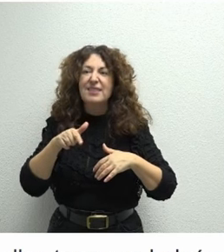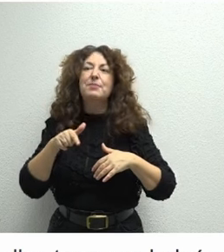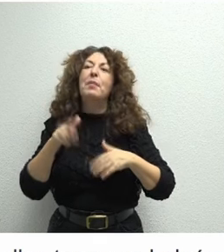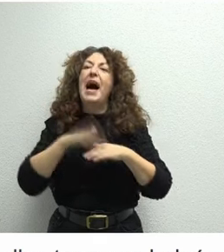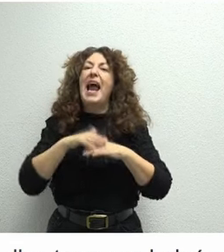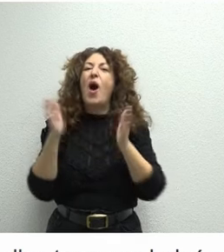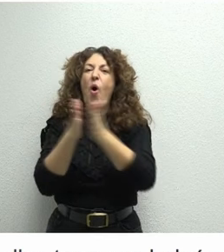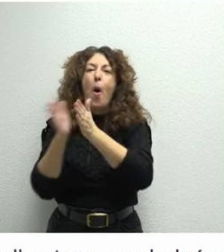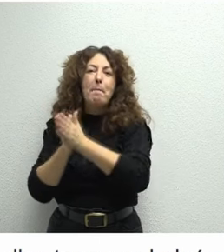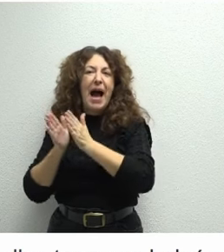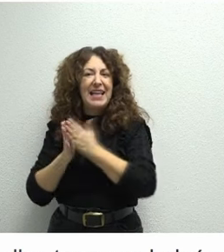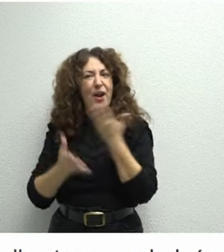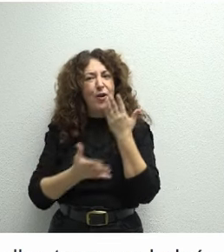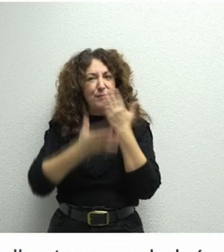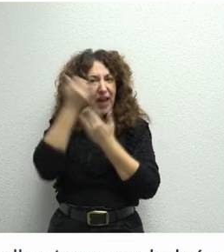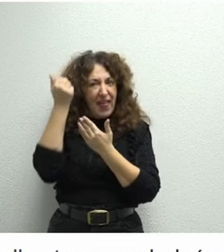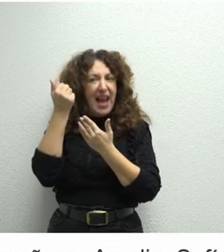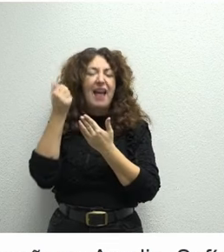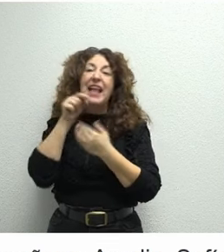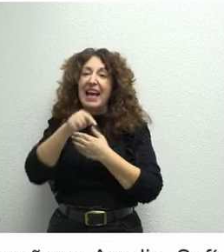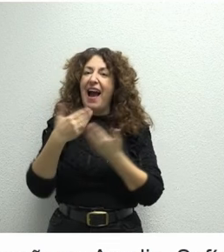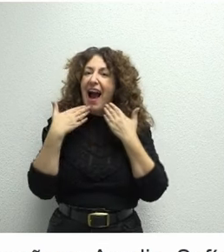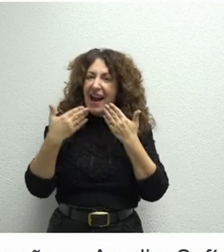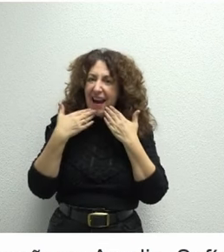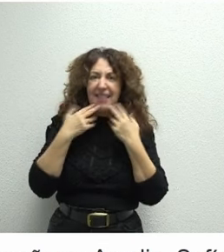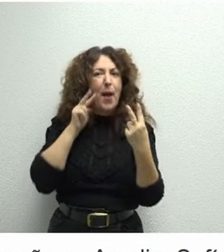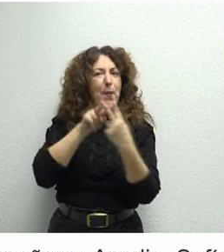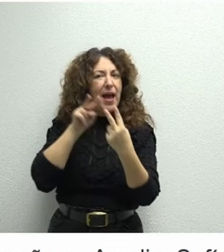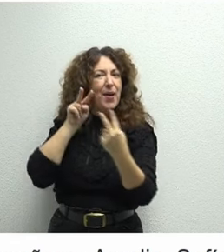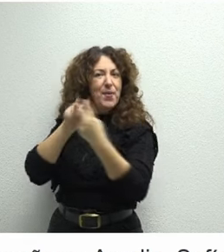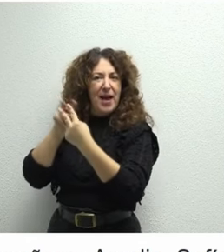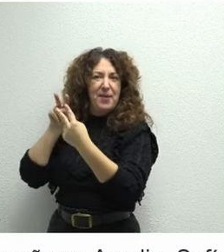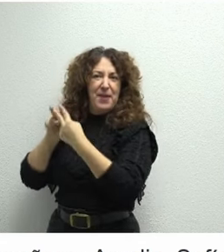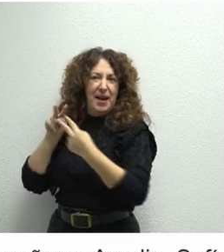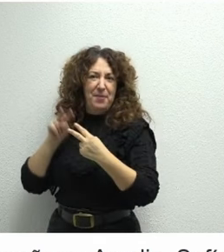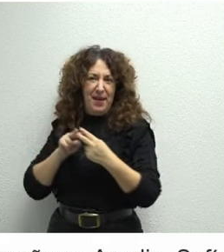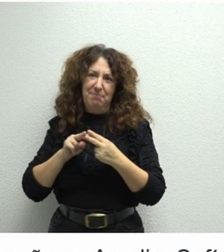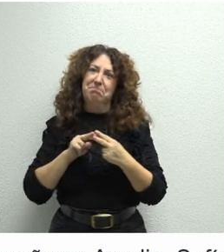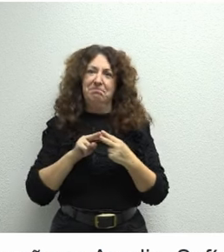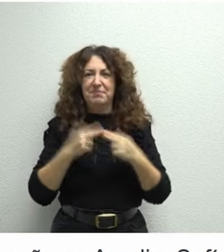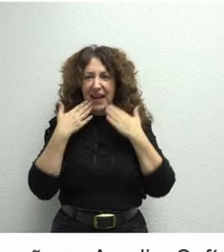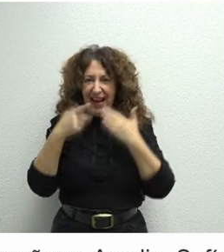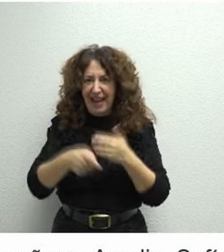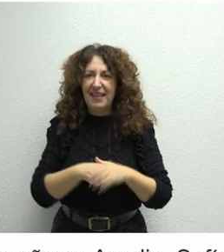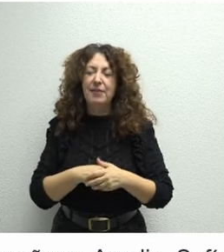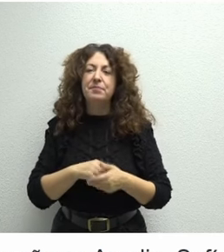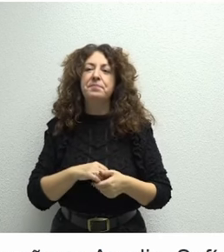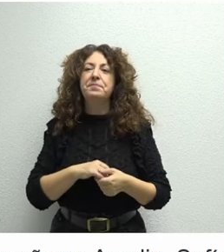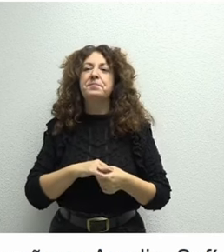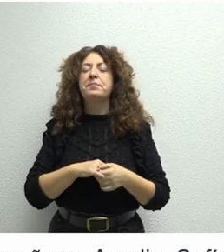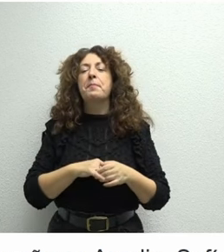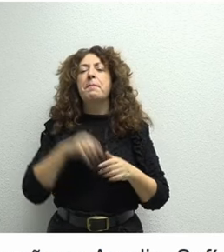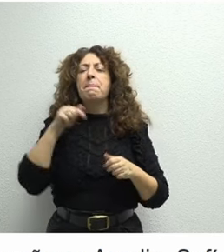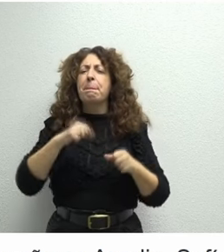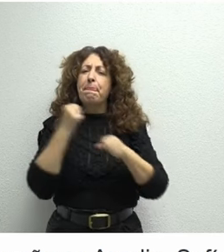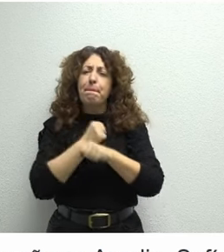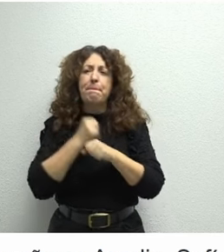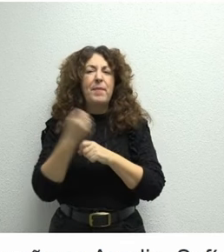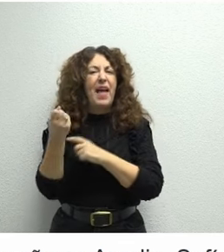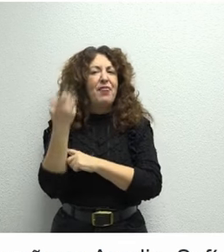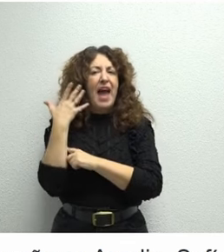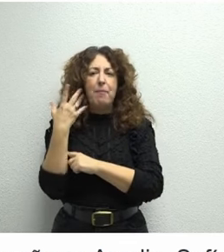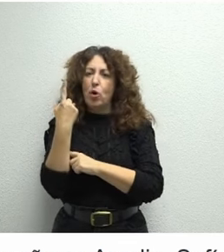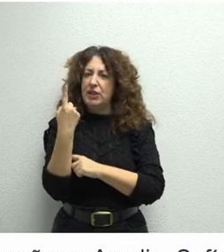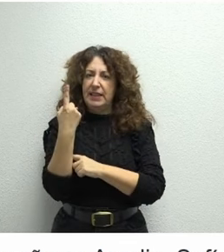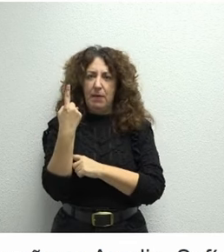puntazo Vale entonces Muchas gracias a a las tres em vamos a trabajar sobre una misma diapositiva vale